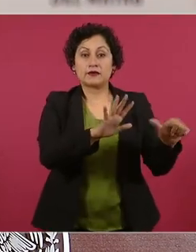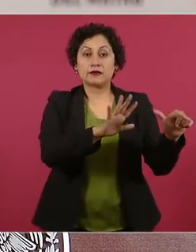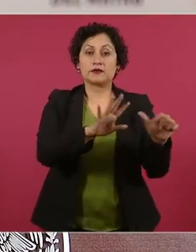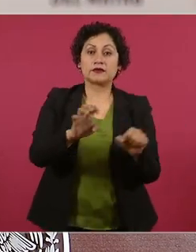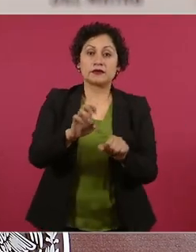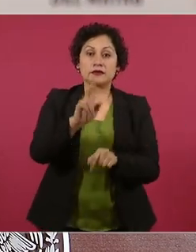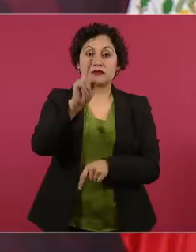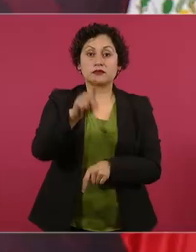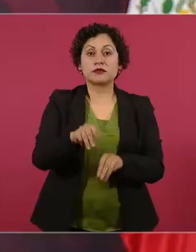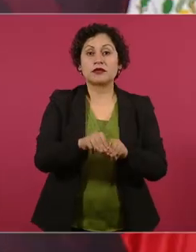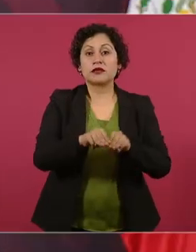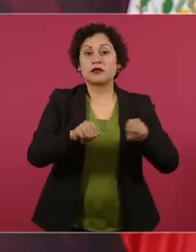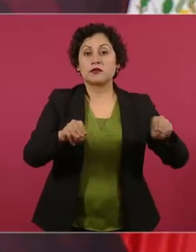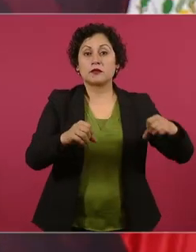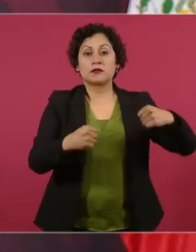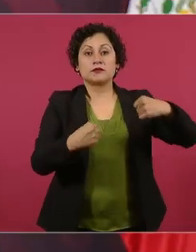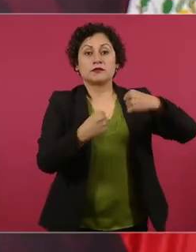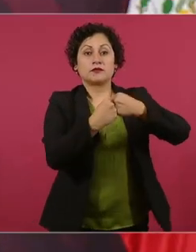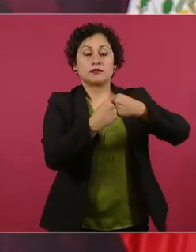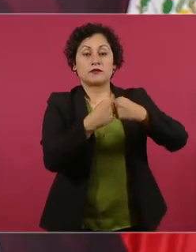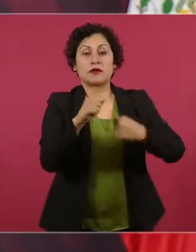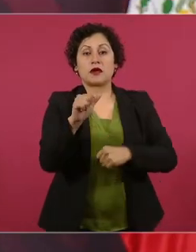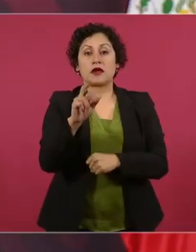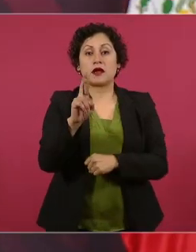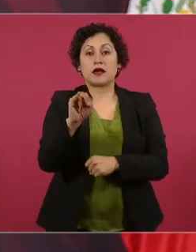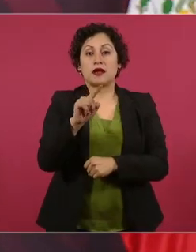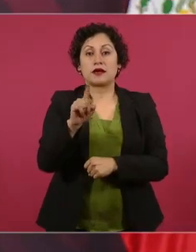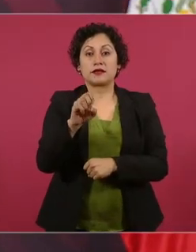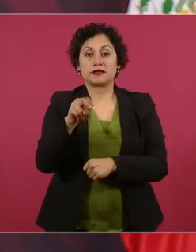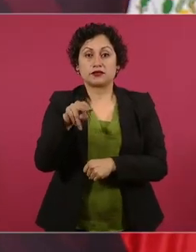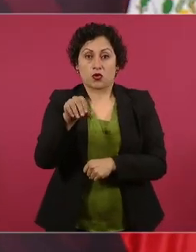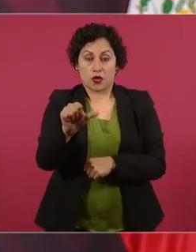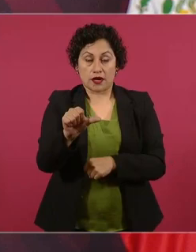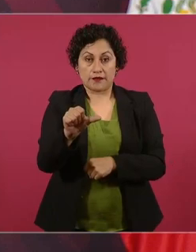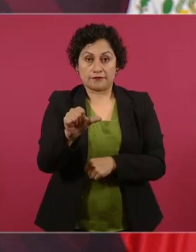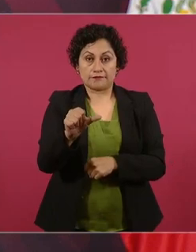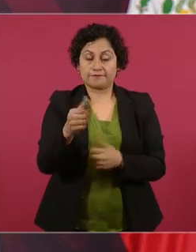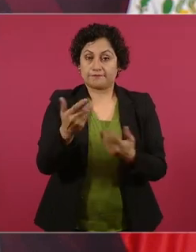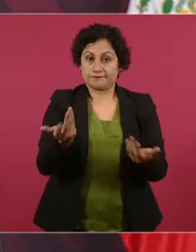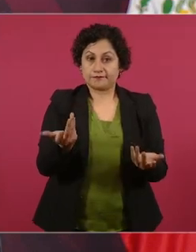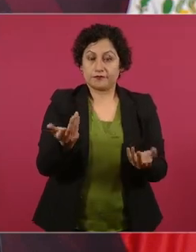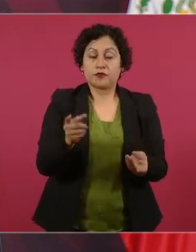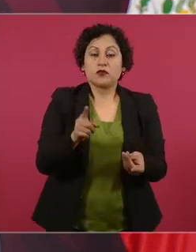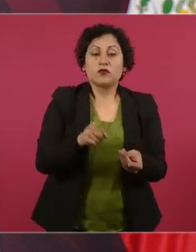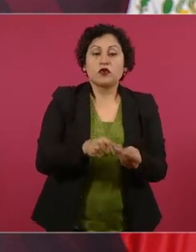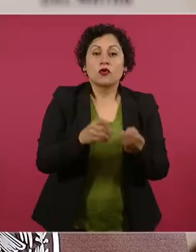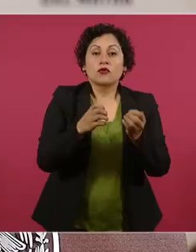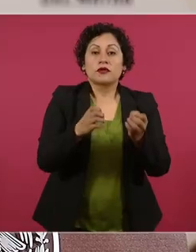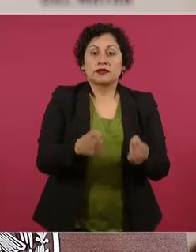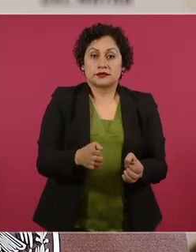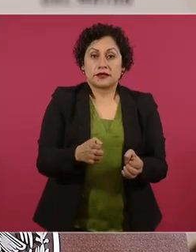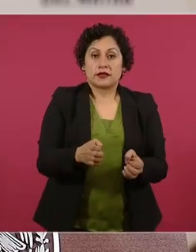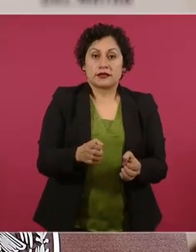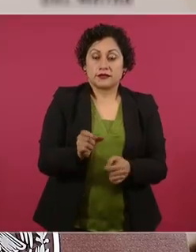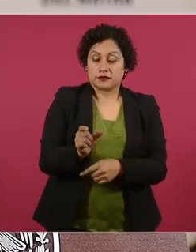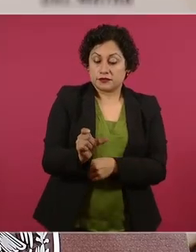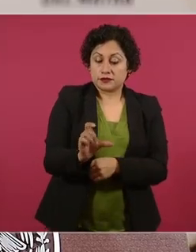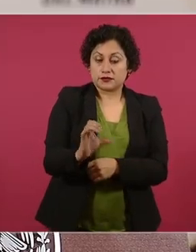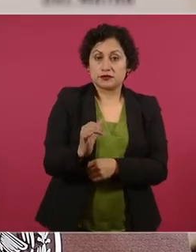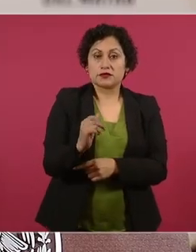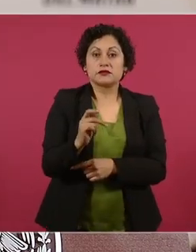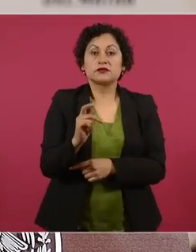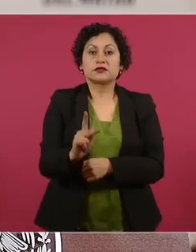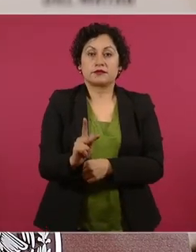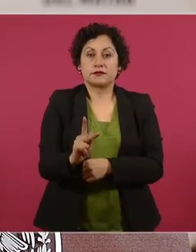con Arizona. ¿Dónde están los chips, los semiconductores? En